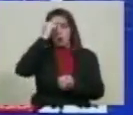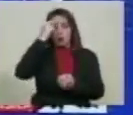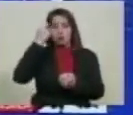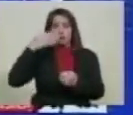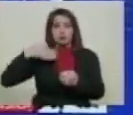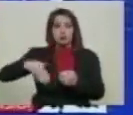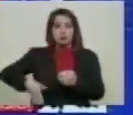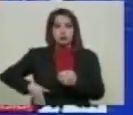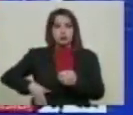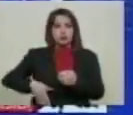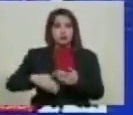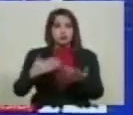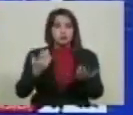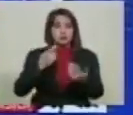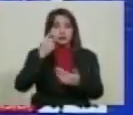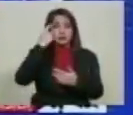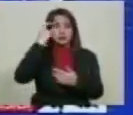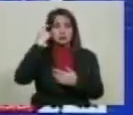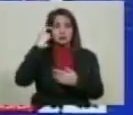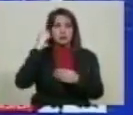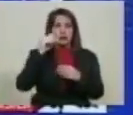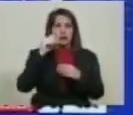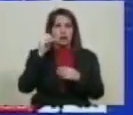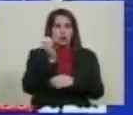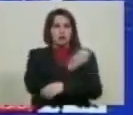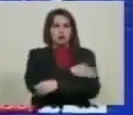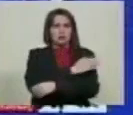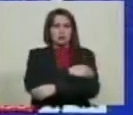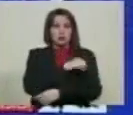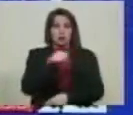la oposición. Hoy Venezuela